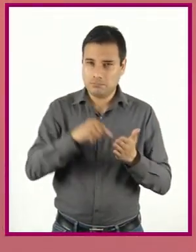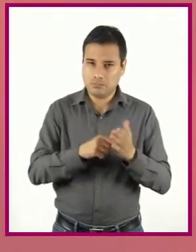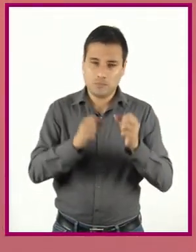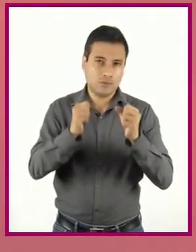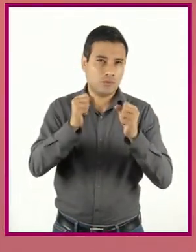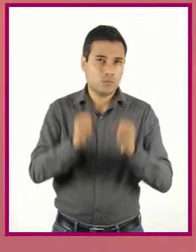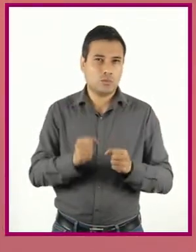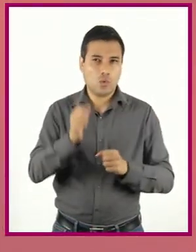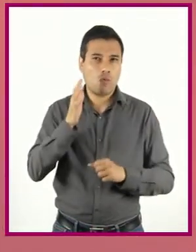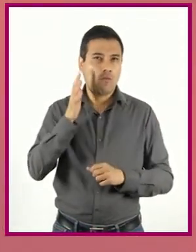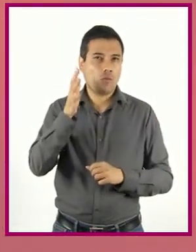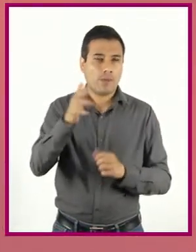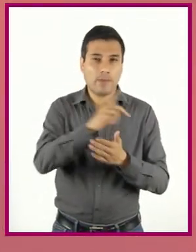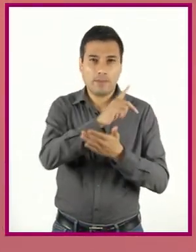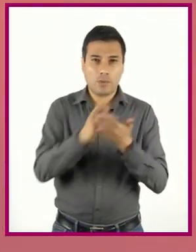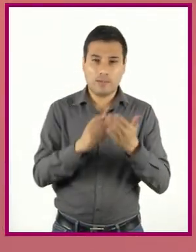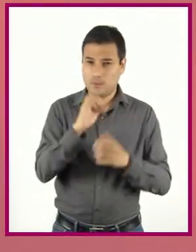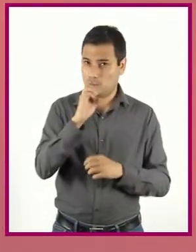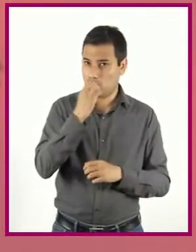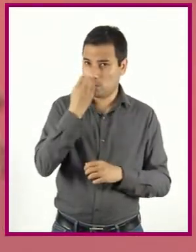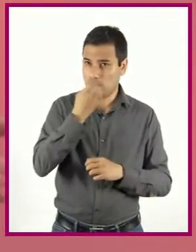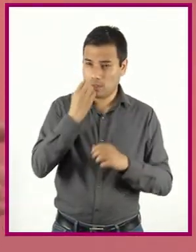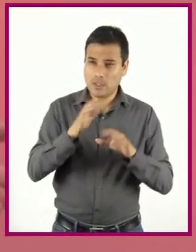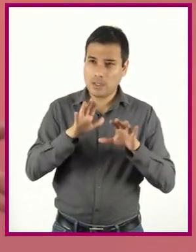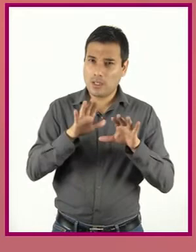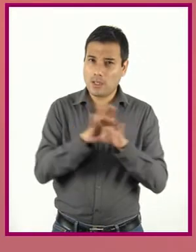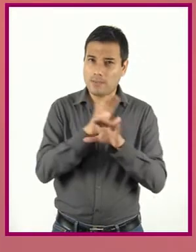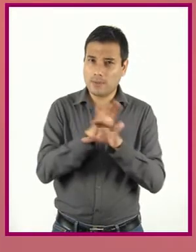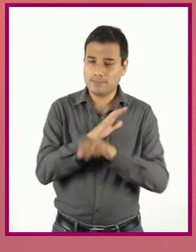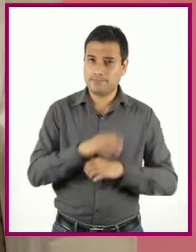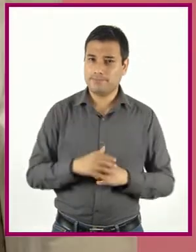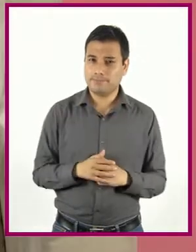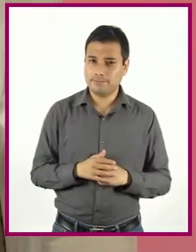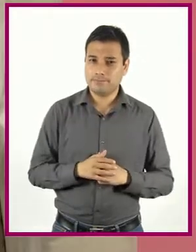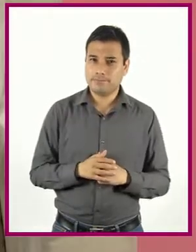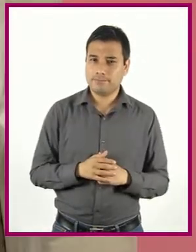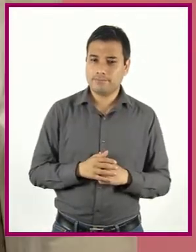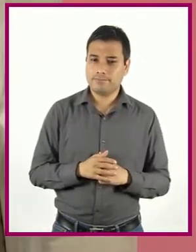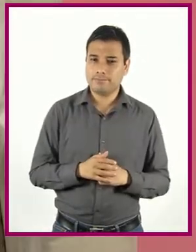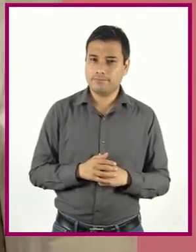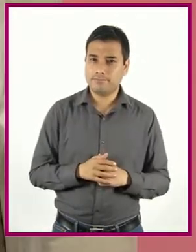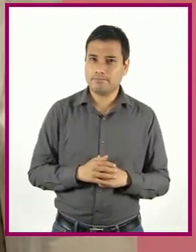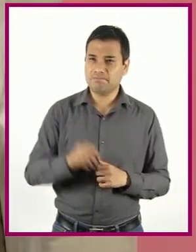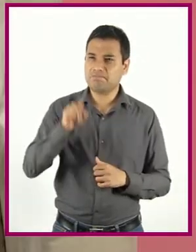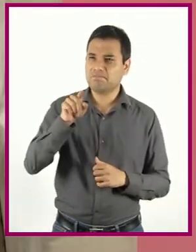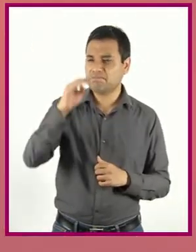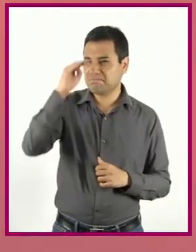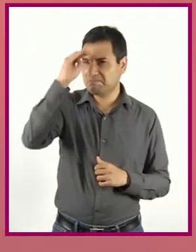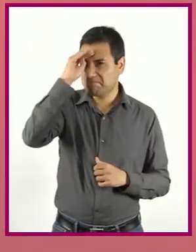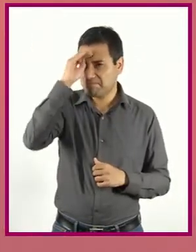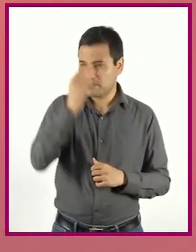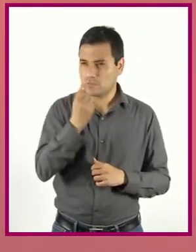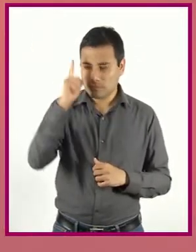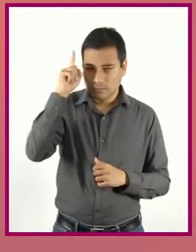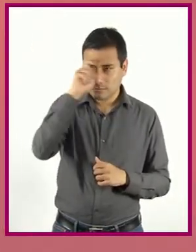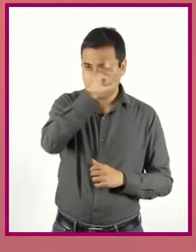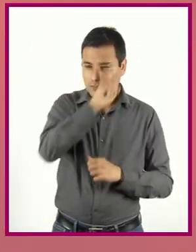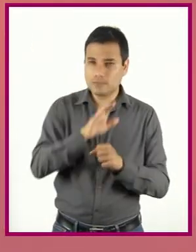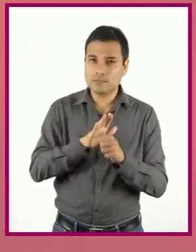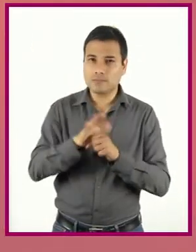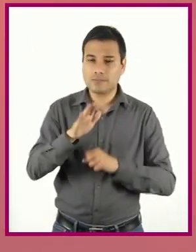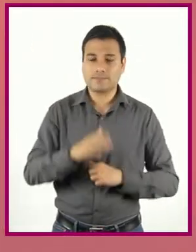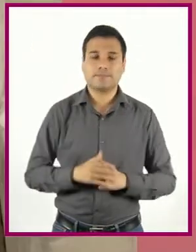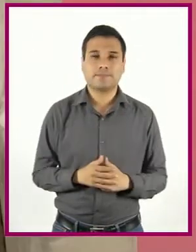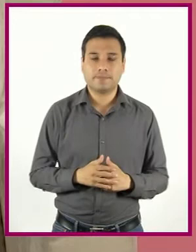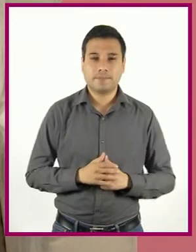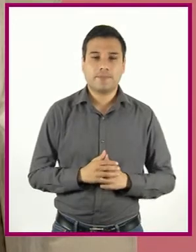los programas educativos en términos de interculturalidad. ¿Cuál piensa que será el principal reto? El reto,